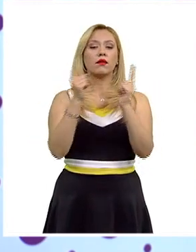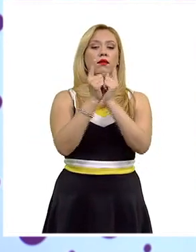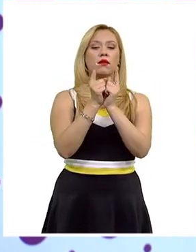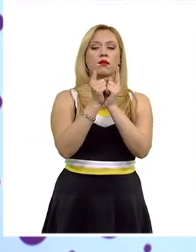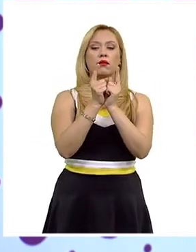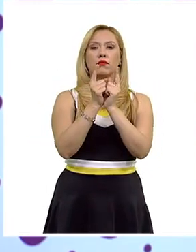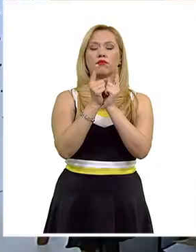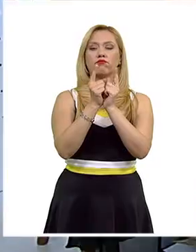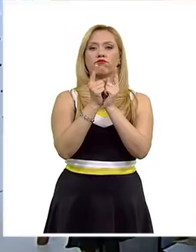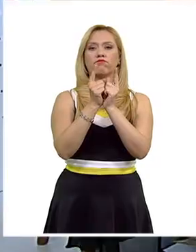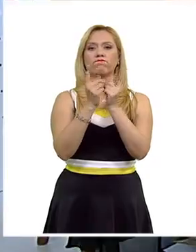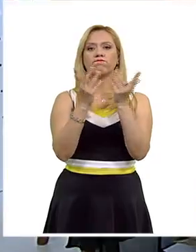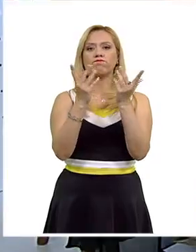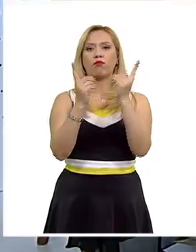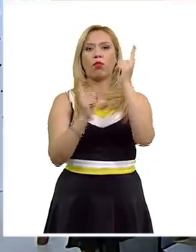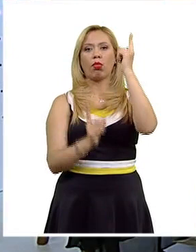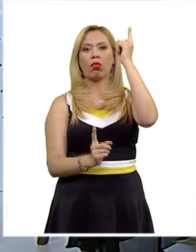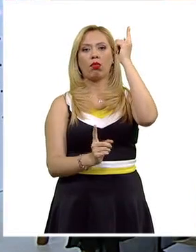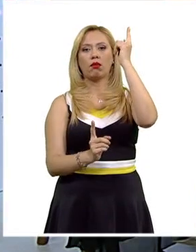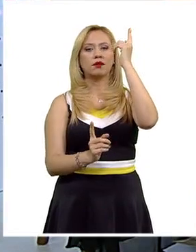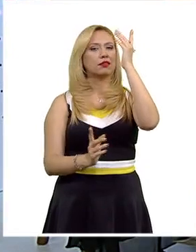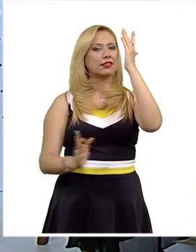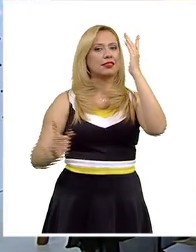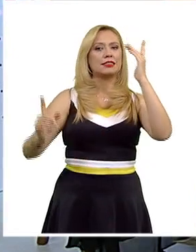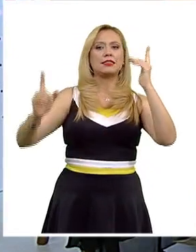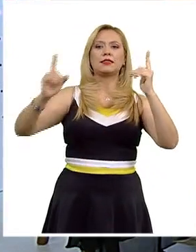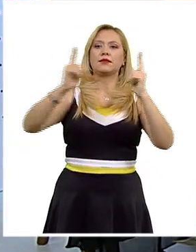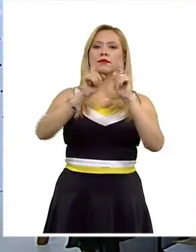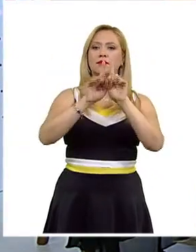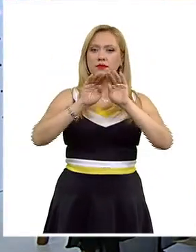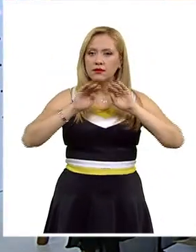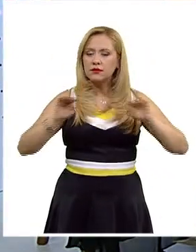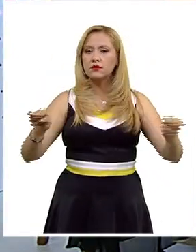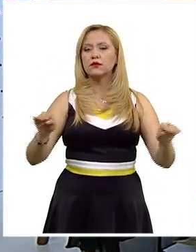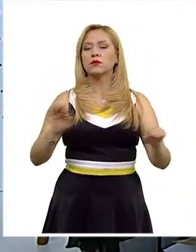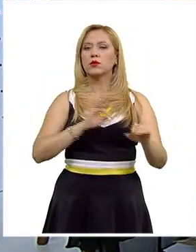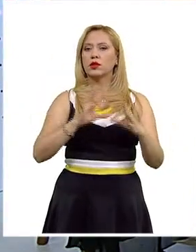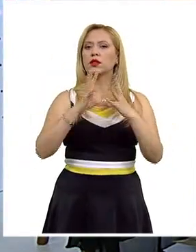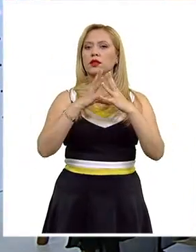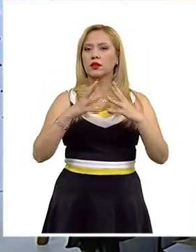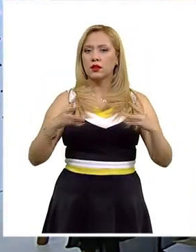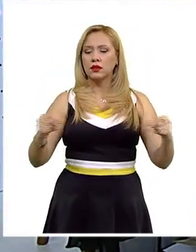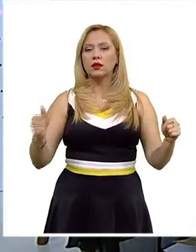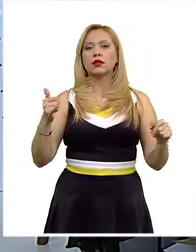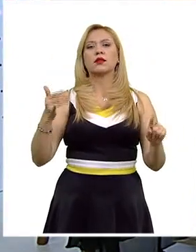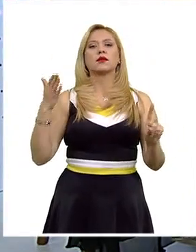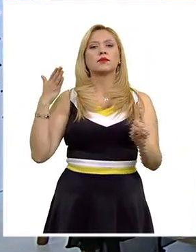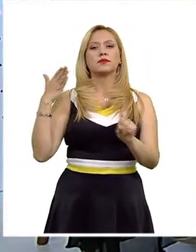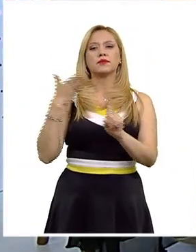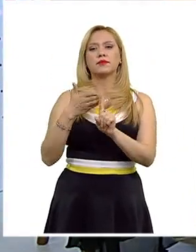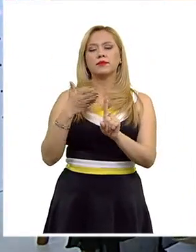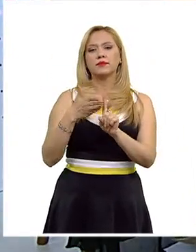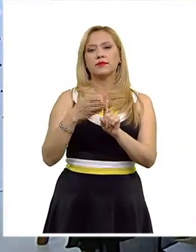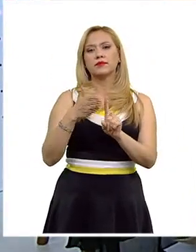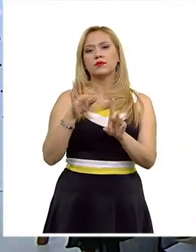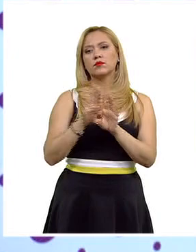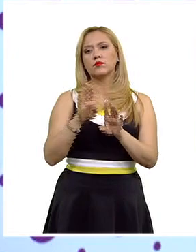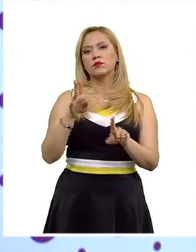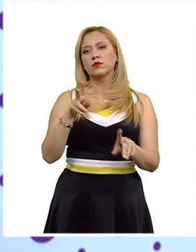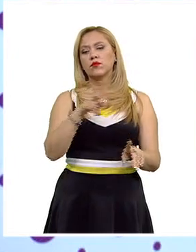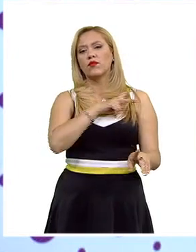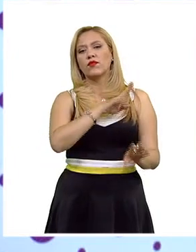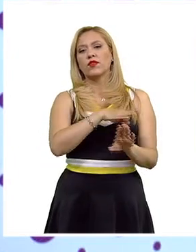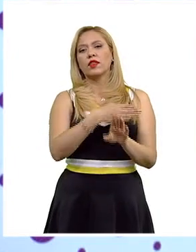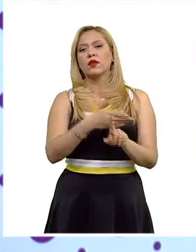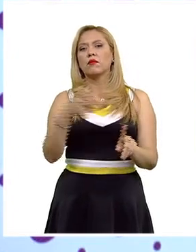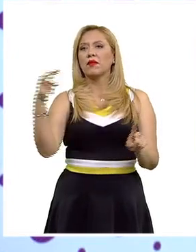en este mundo, eso no se va a resolver, e insistiría en la centralidad de la narrativa de las víctimas,